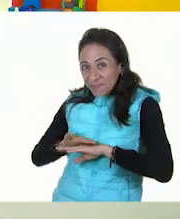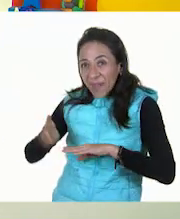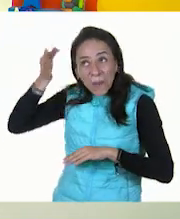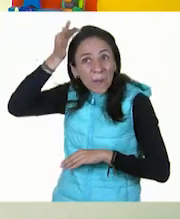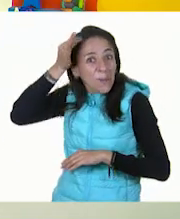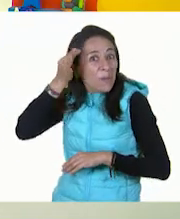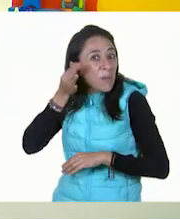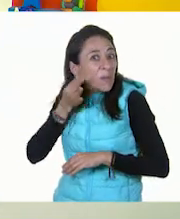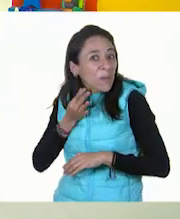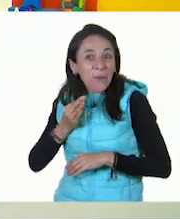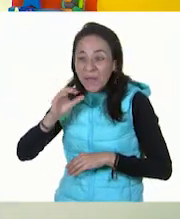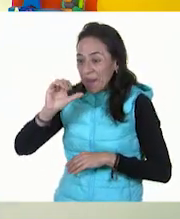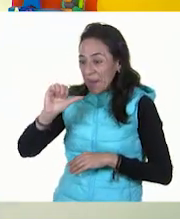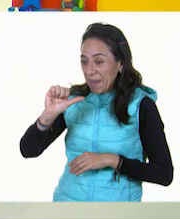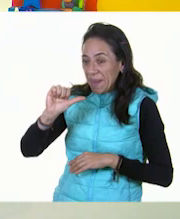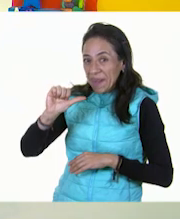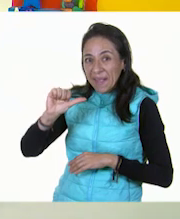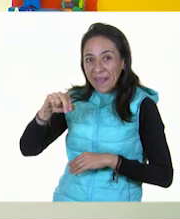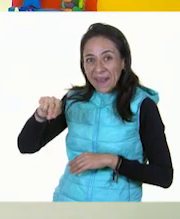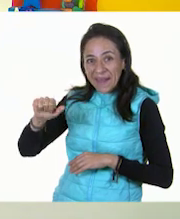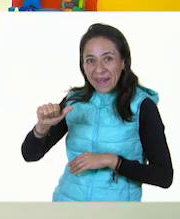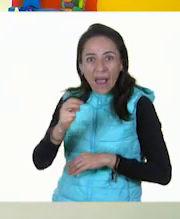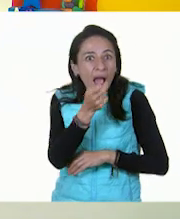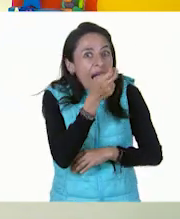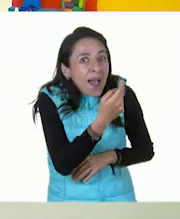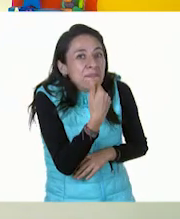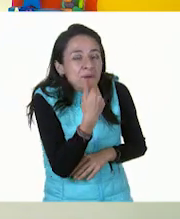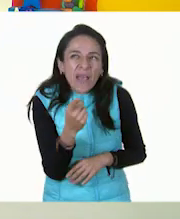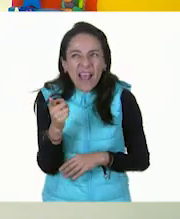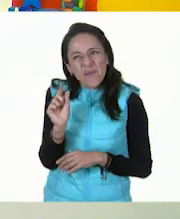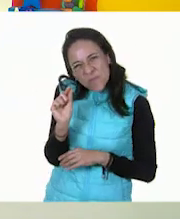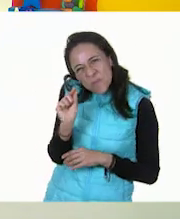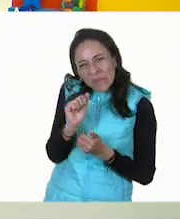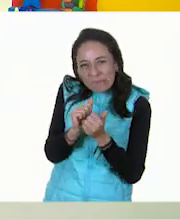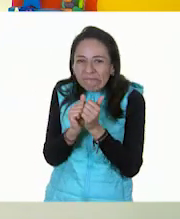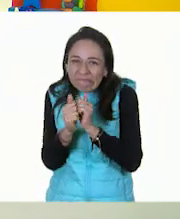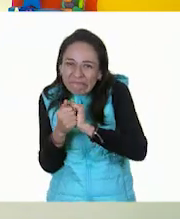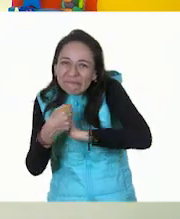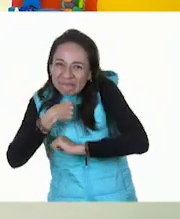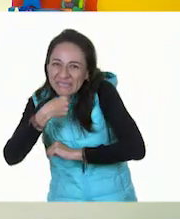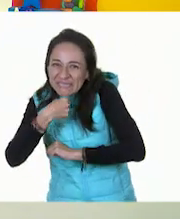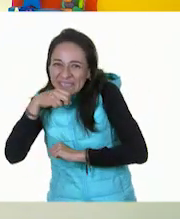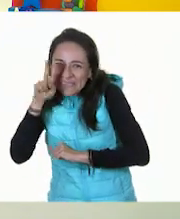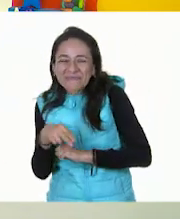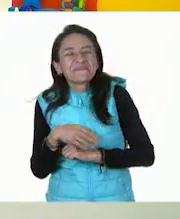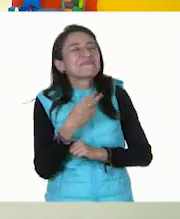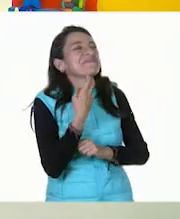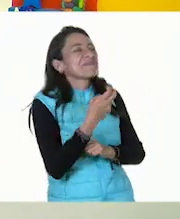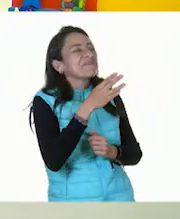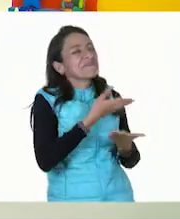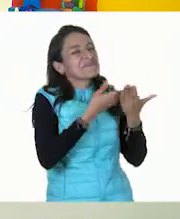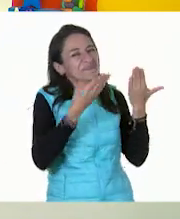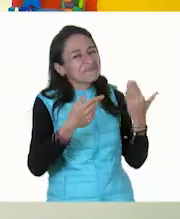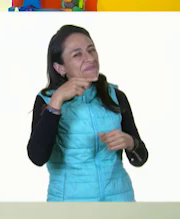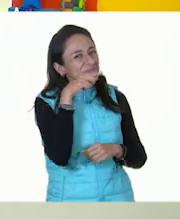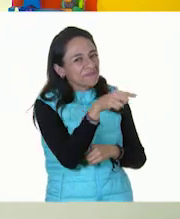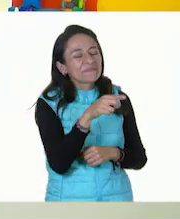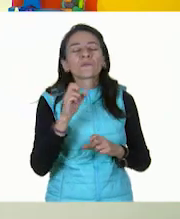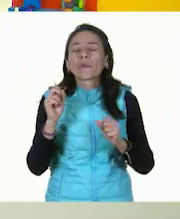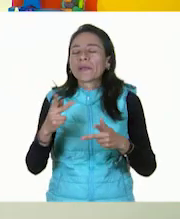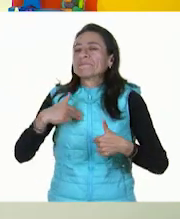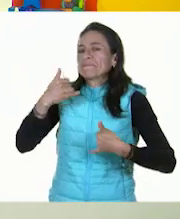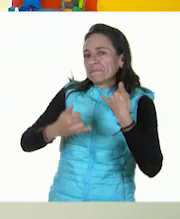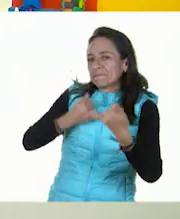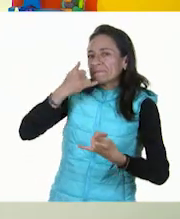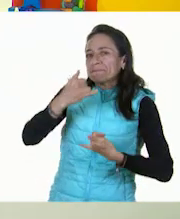¡Bien! Esa rana estaba un poco viejita. Ahora tú, ¿va? Muy bien. Y dice así. Este